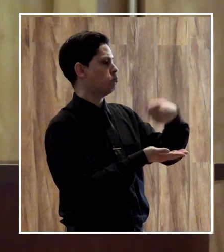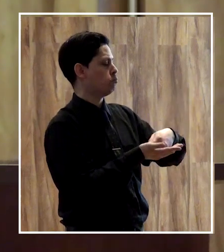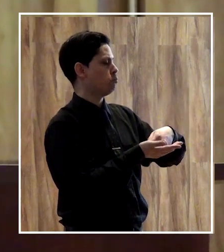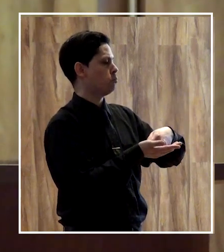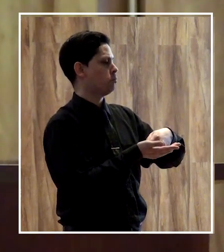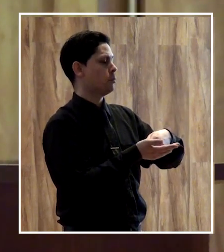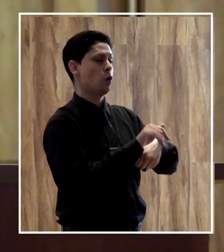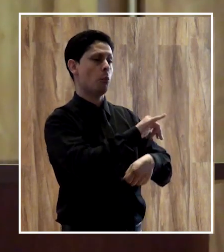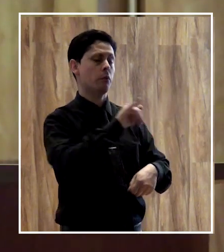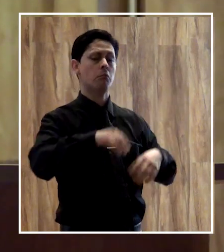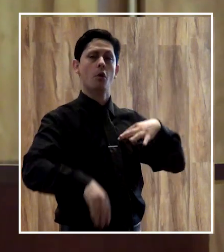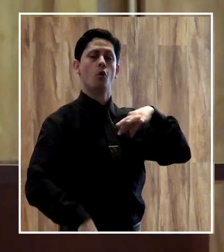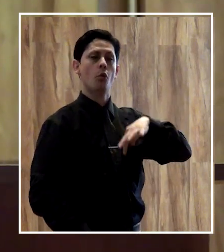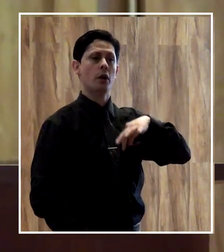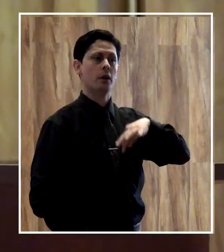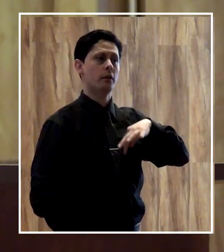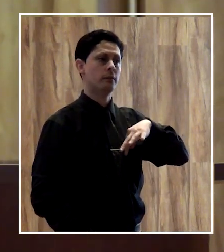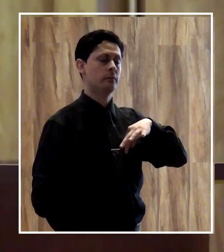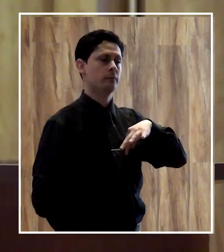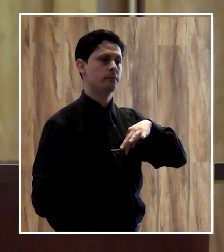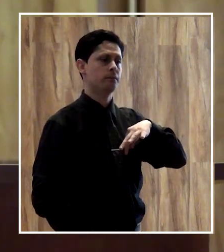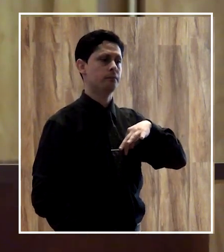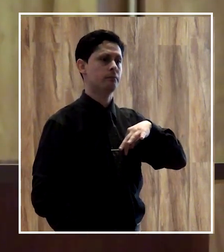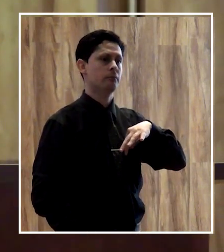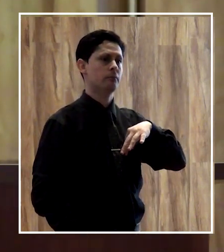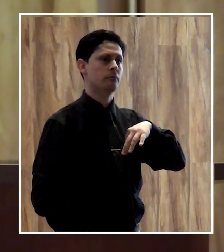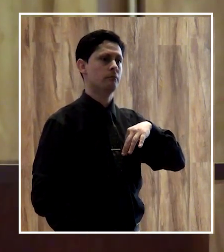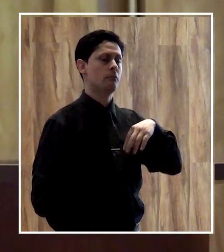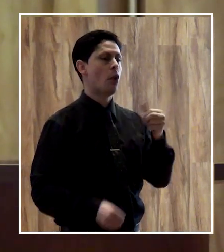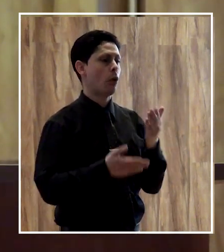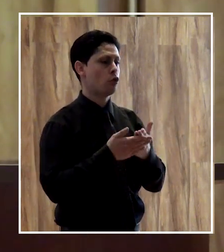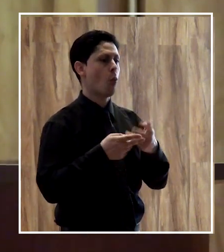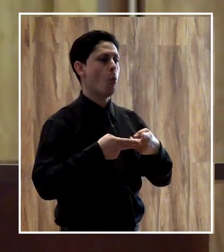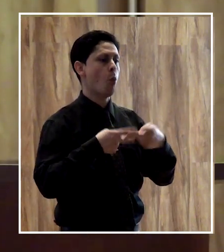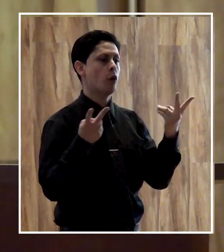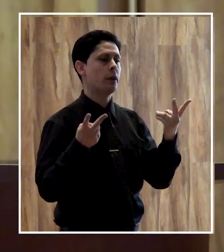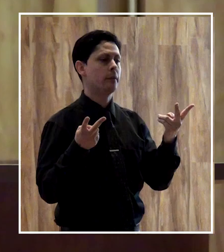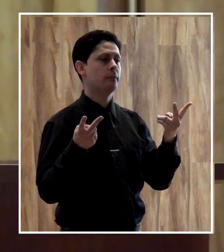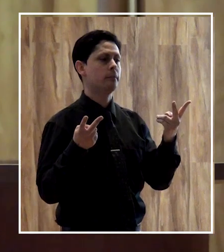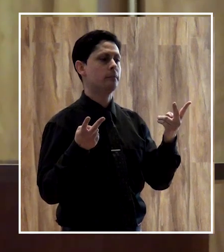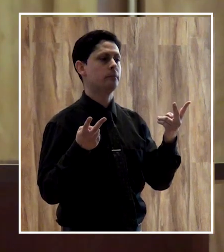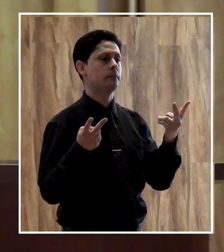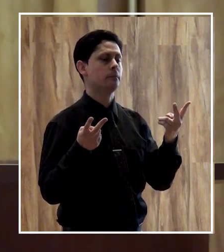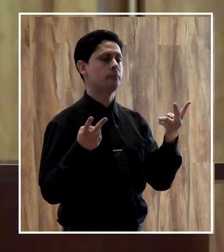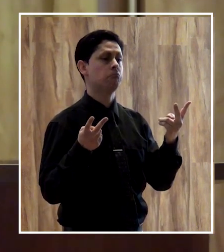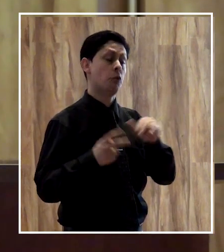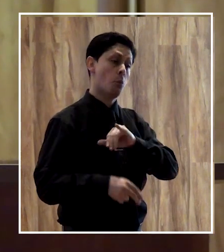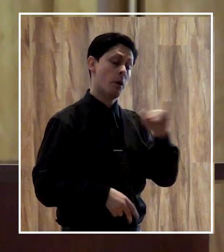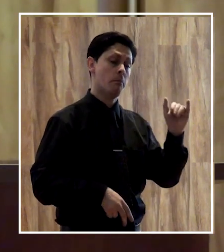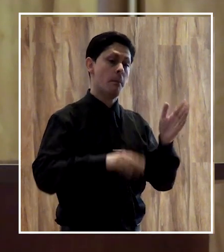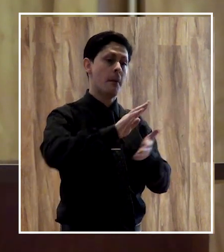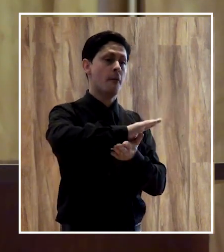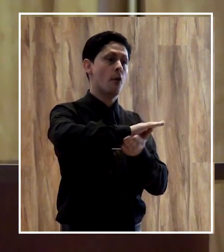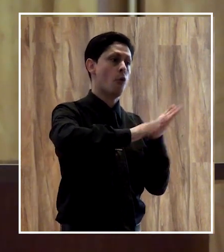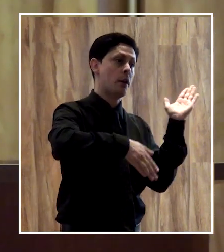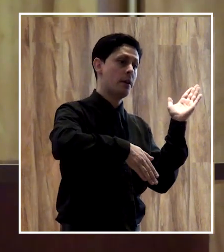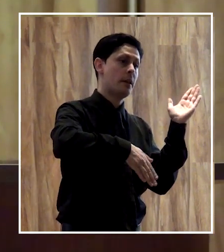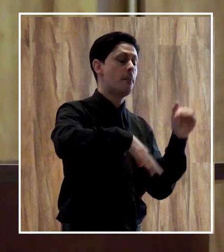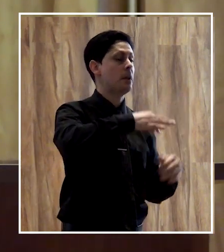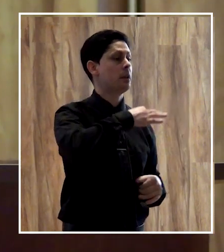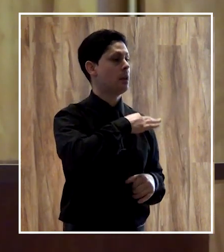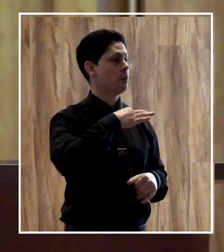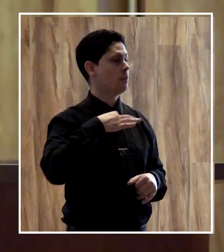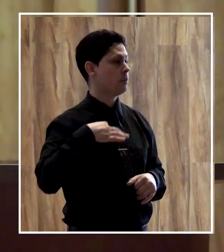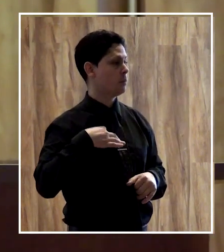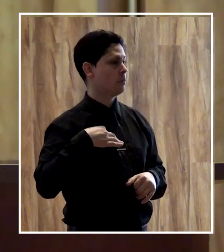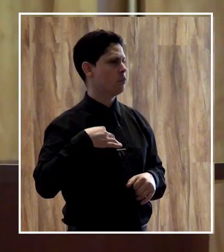que significaba la existencia del funcionariado público tan abundante. Me fui